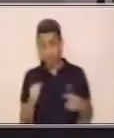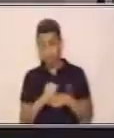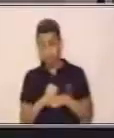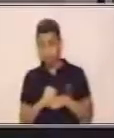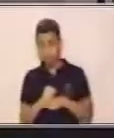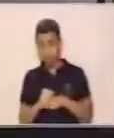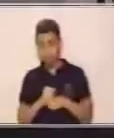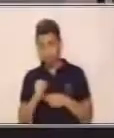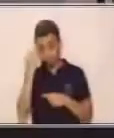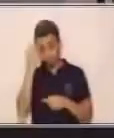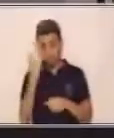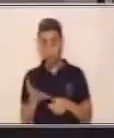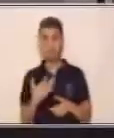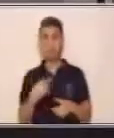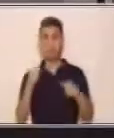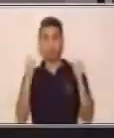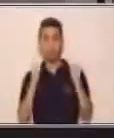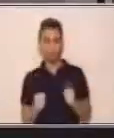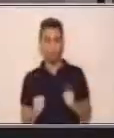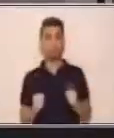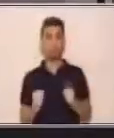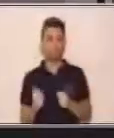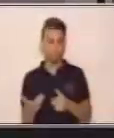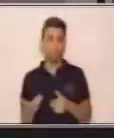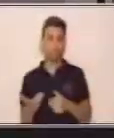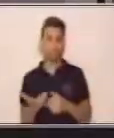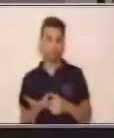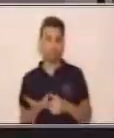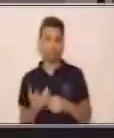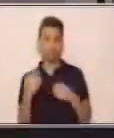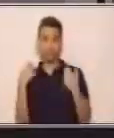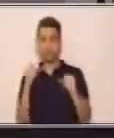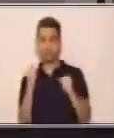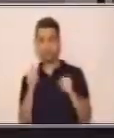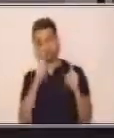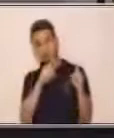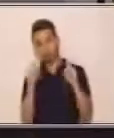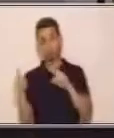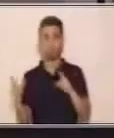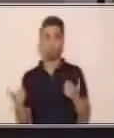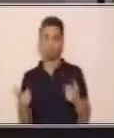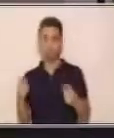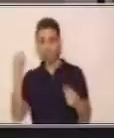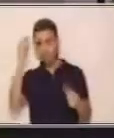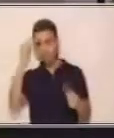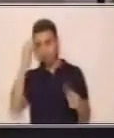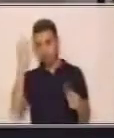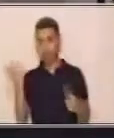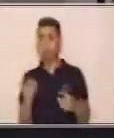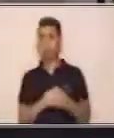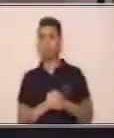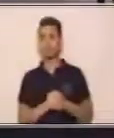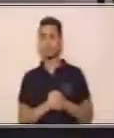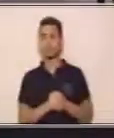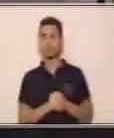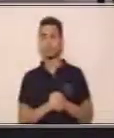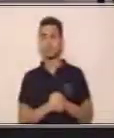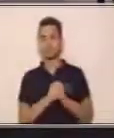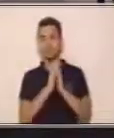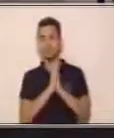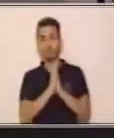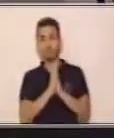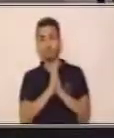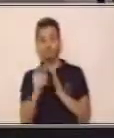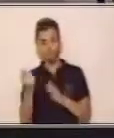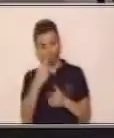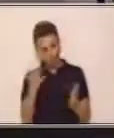habilidad, se nos va a hacer muy difícil poder hacerlo en algunas ocasiones mentalmente. Así que por favor todos